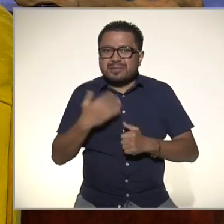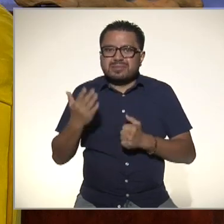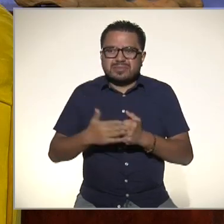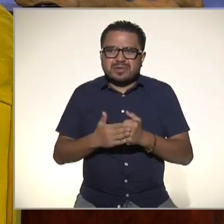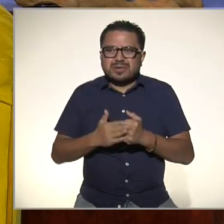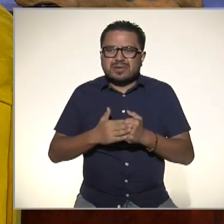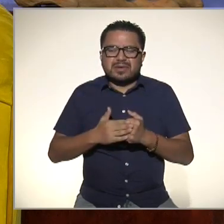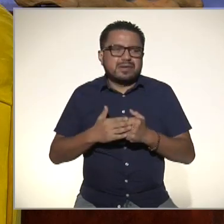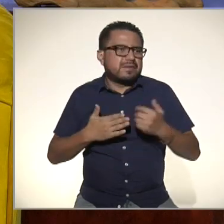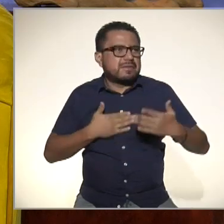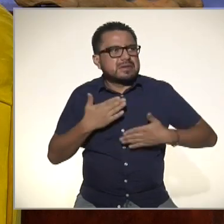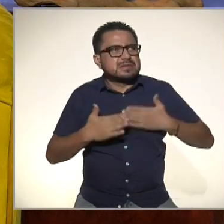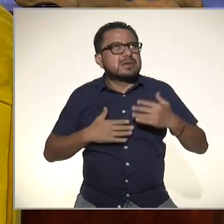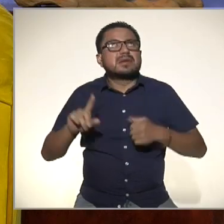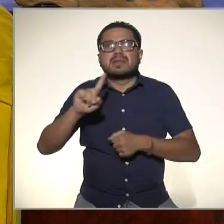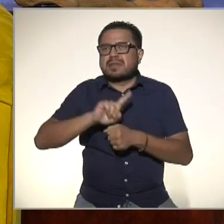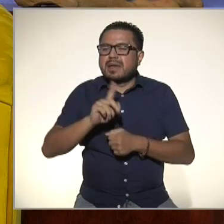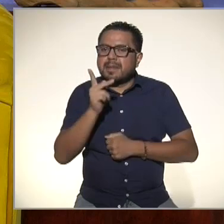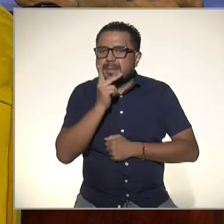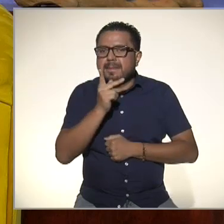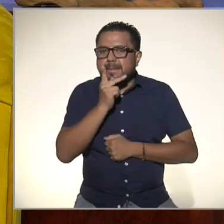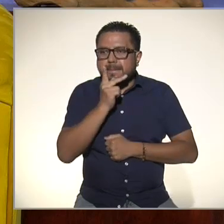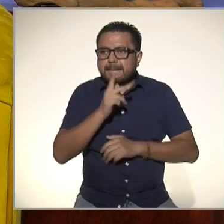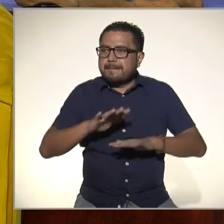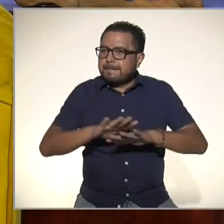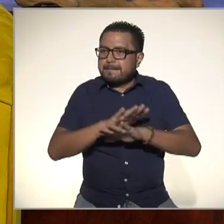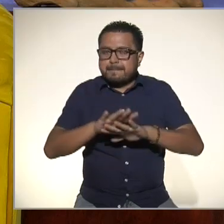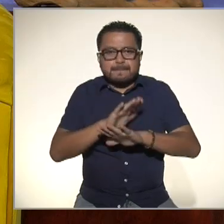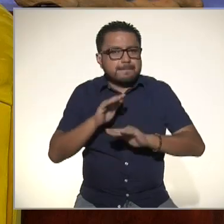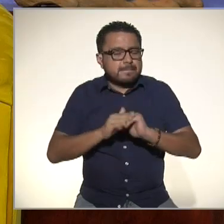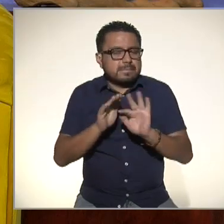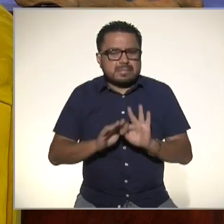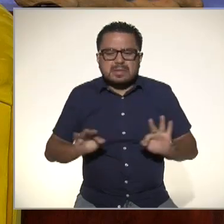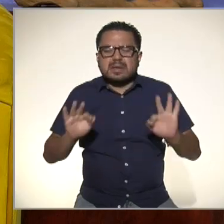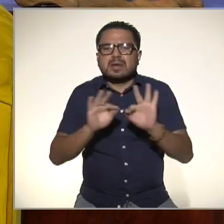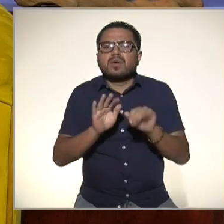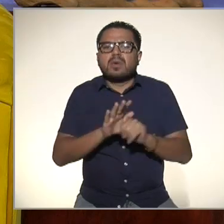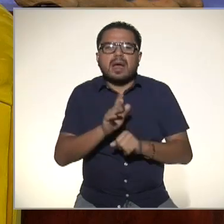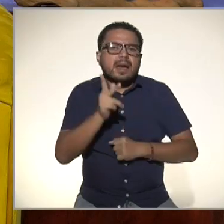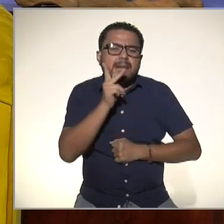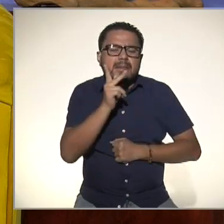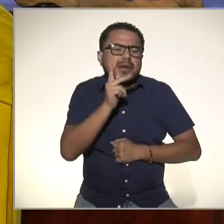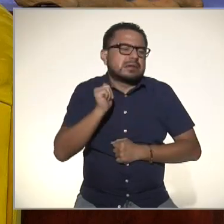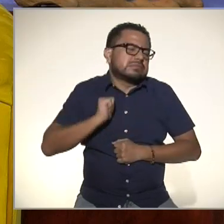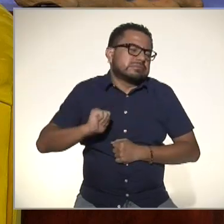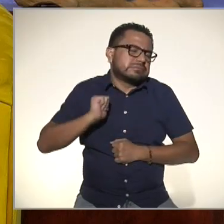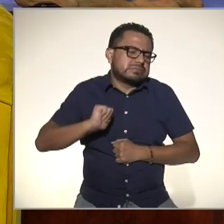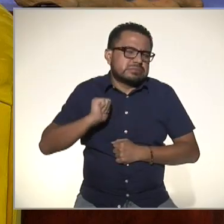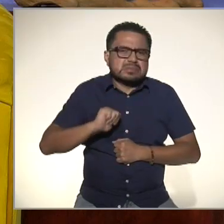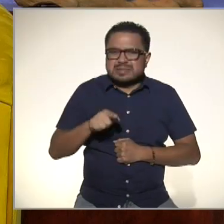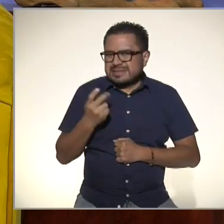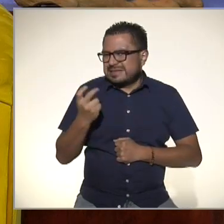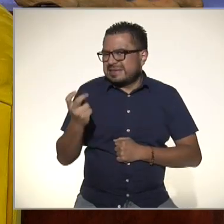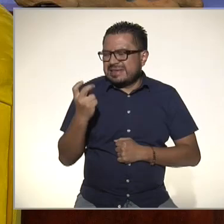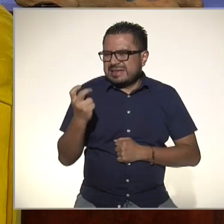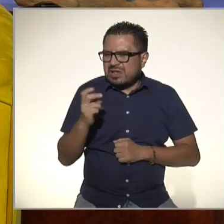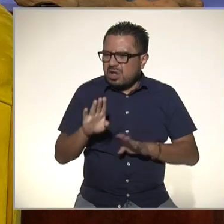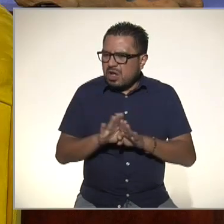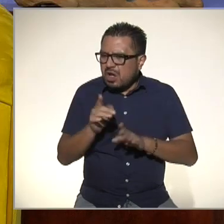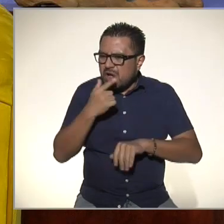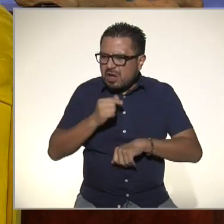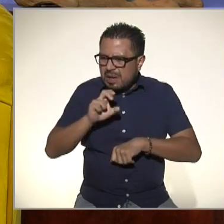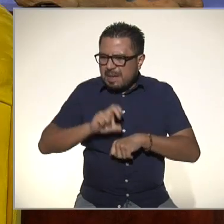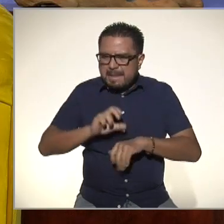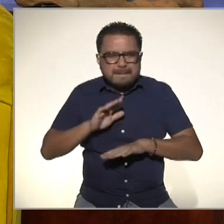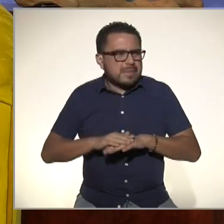los festejos del Día del Padre, pues hay un cambio importante en los padres de antaño que justo tenían este machismo un poco